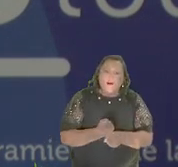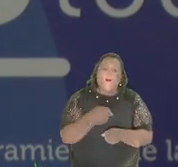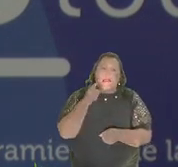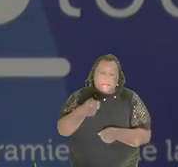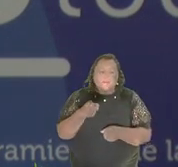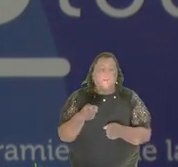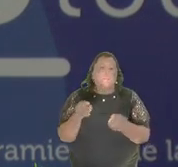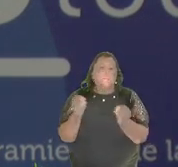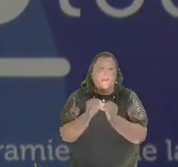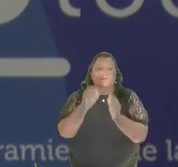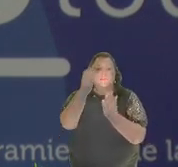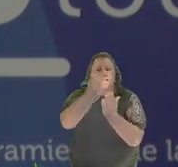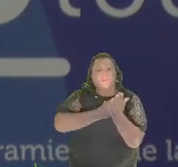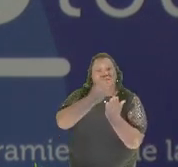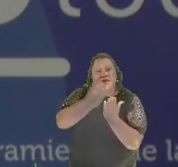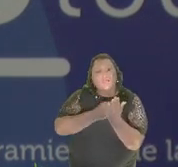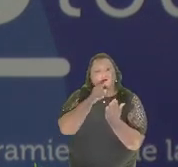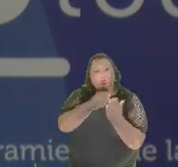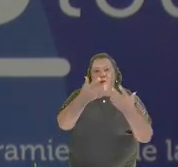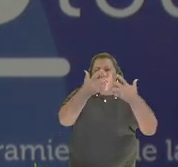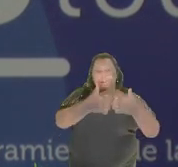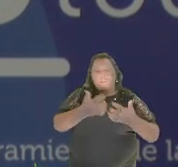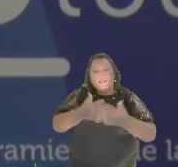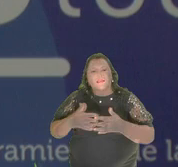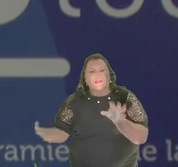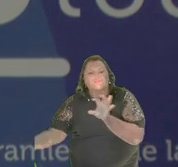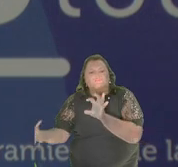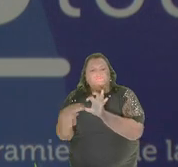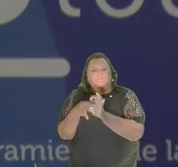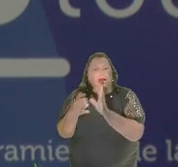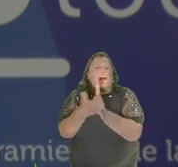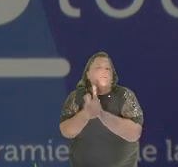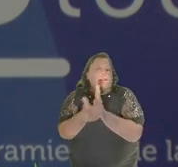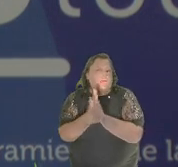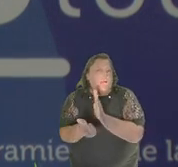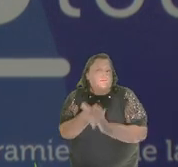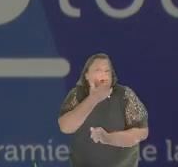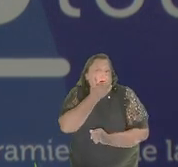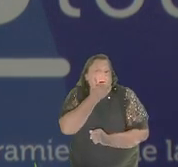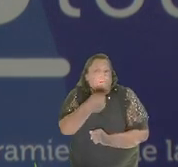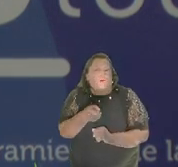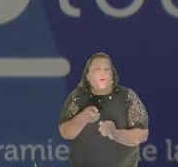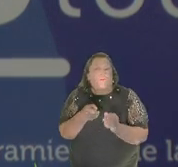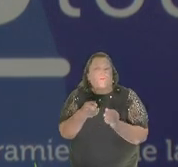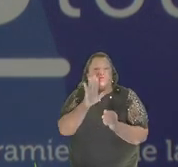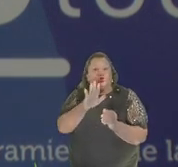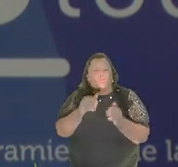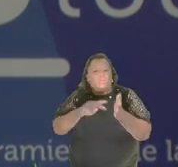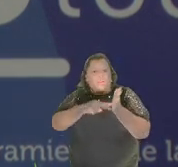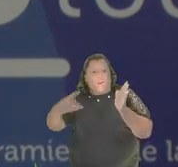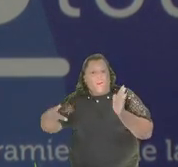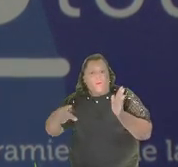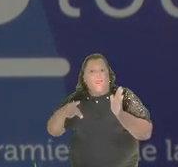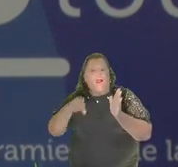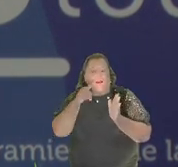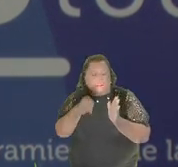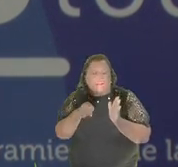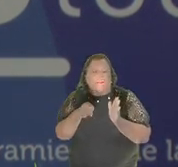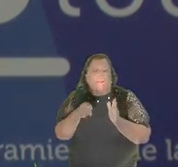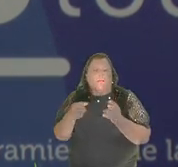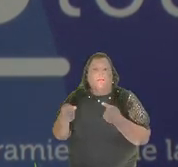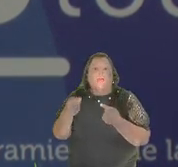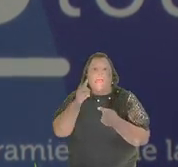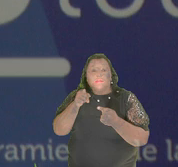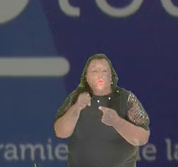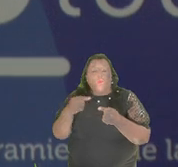muchas certificaciones de corte empresarial asociadas a habilidades, por ejemplo, en el campo de la tecnología. Y se venía dando un debate que creo